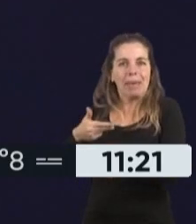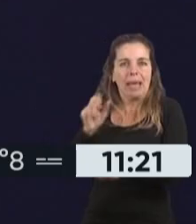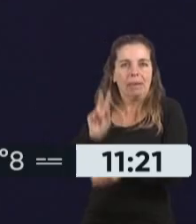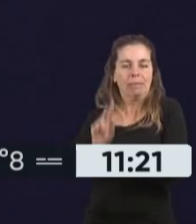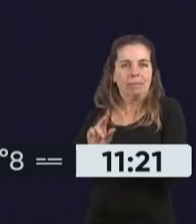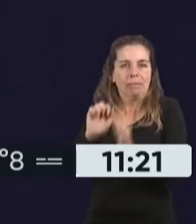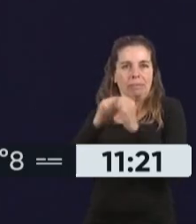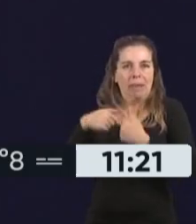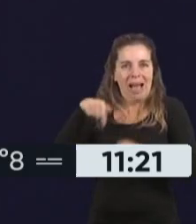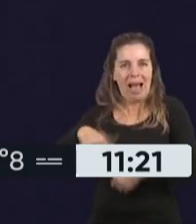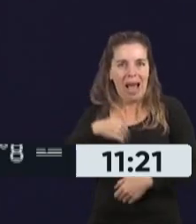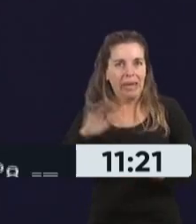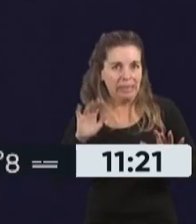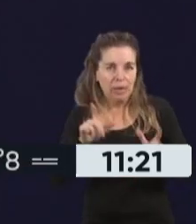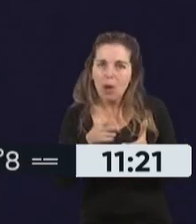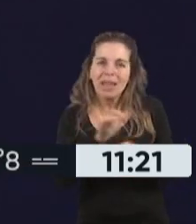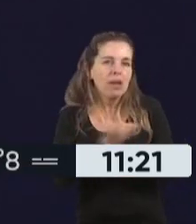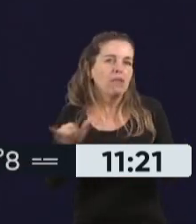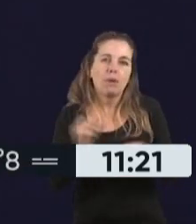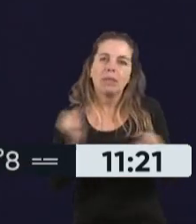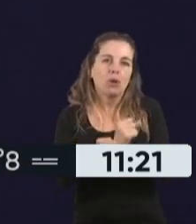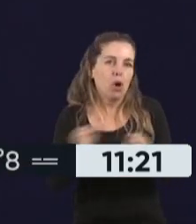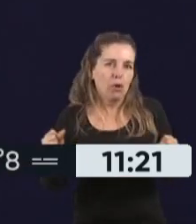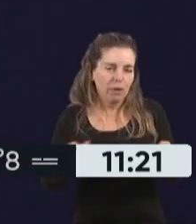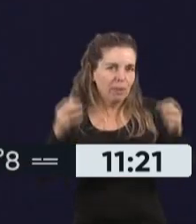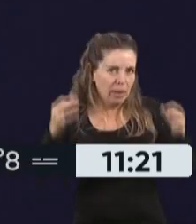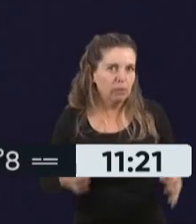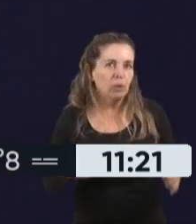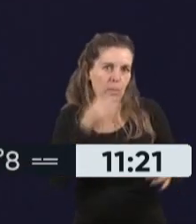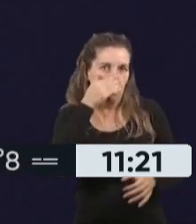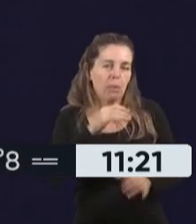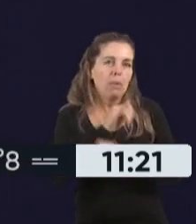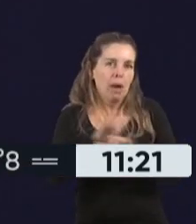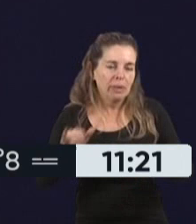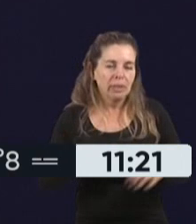información, obviamente es un tema sensible, lo vamos a comunicar.